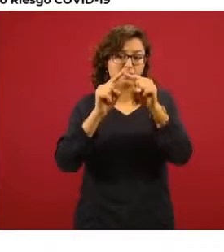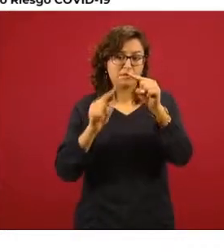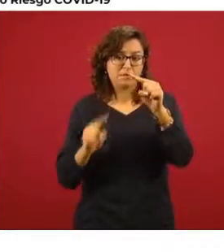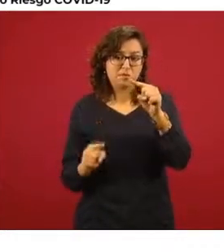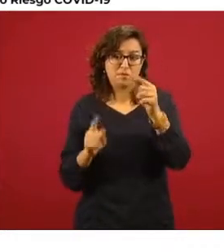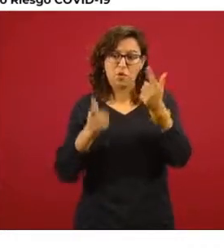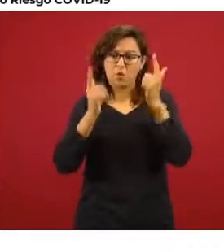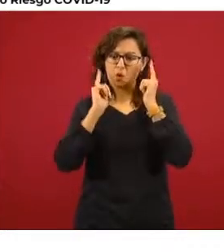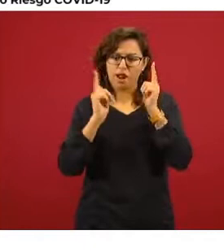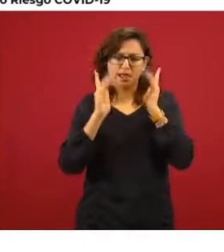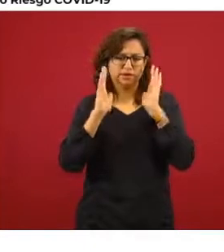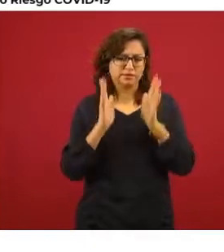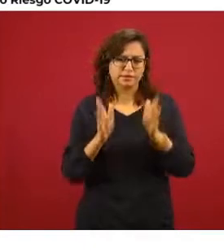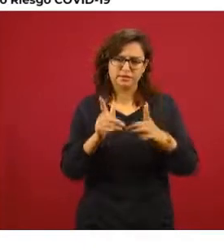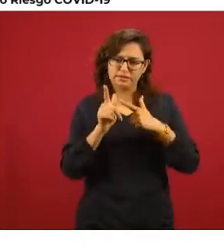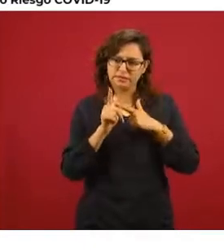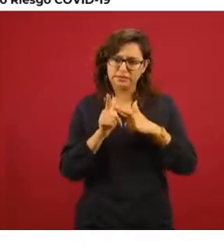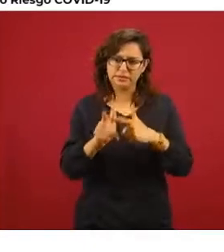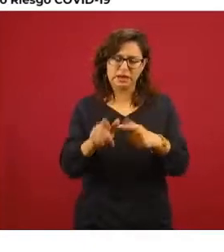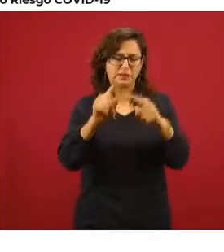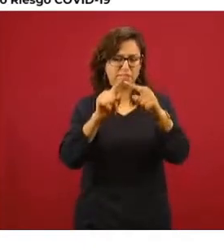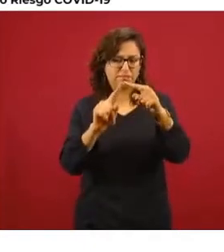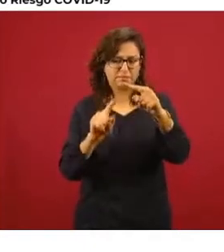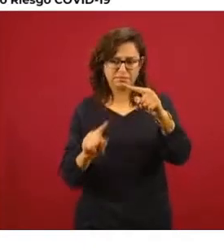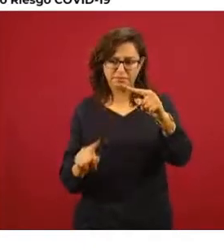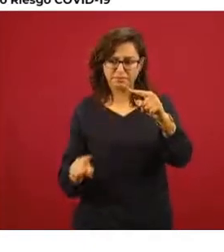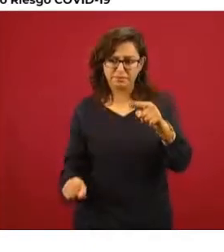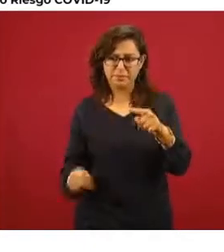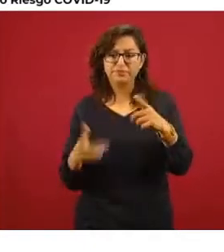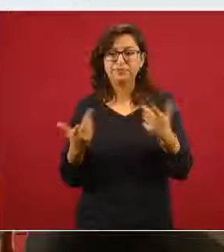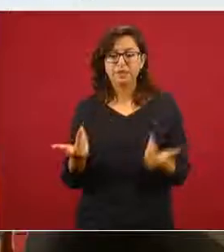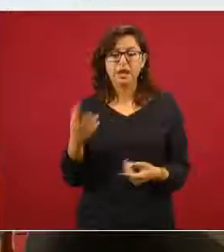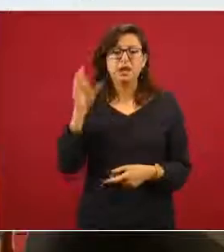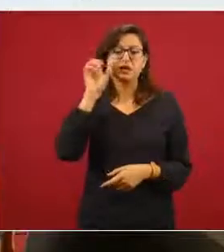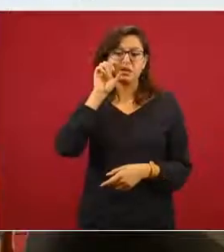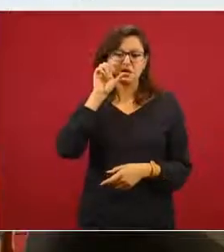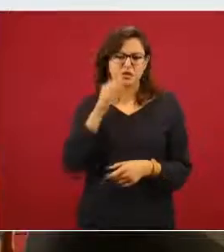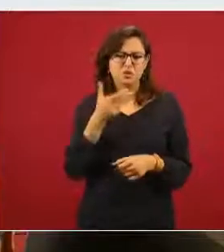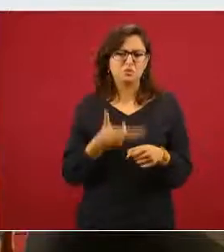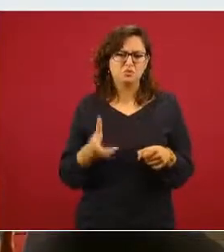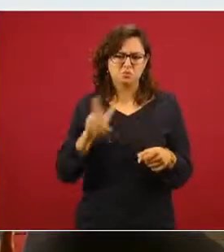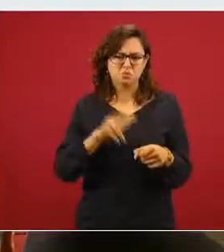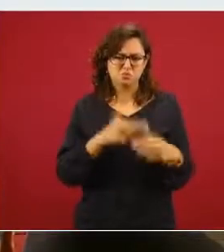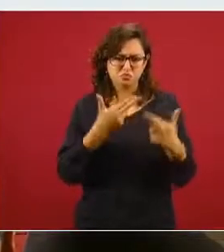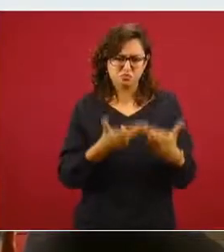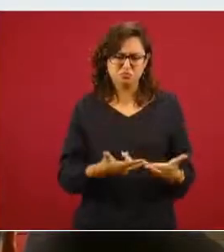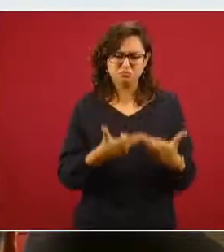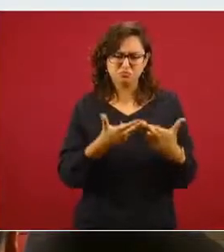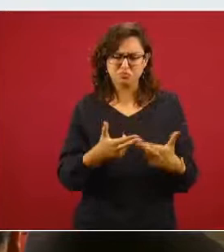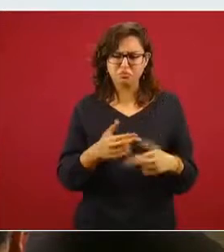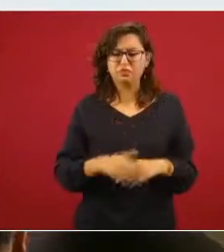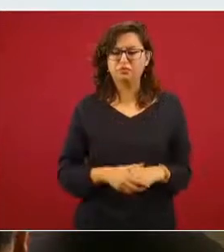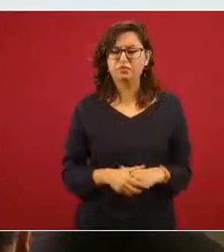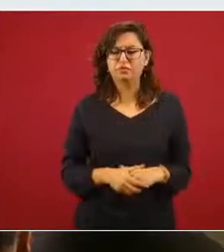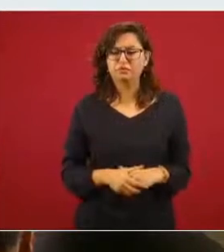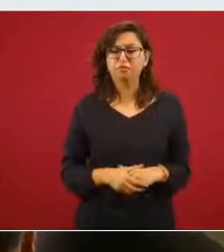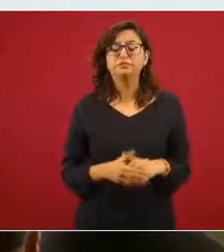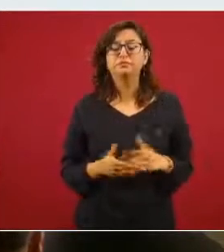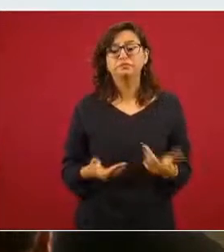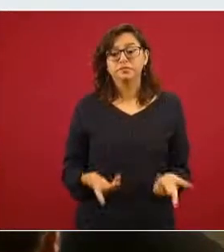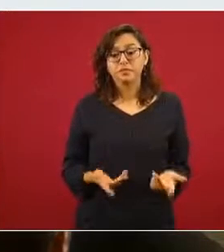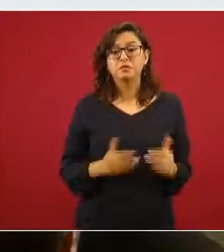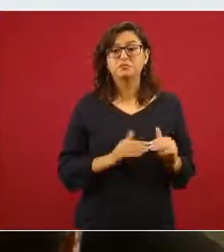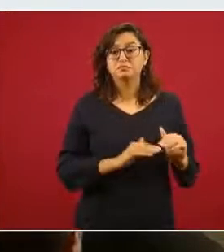periodo continuo de reducción. Está en semáforo naranja, tiene disponibilidad hospitalaria importante. La siguiente. La hospitalización, sin embargo,